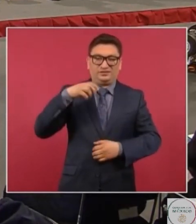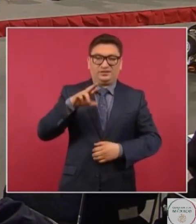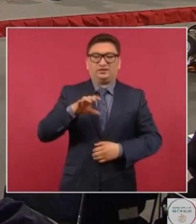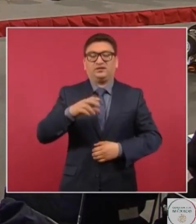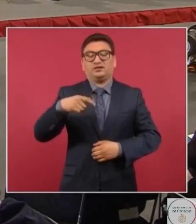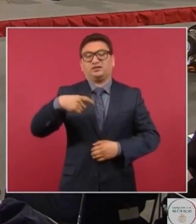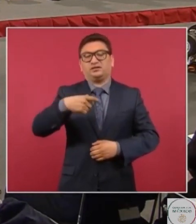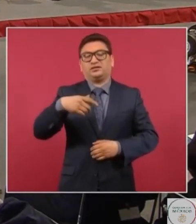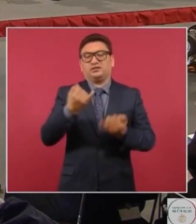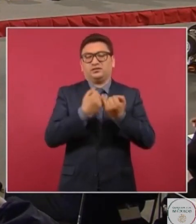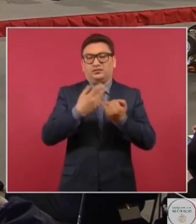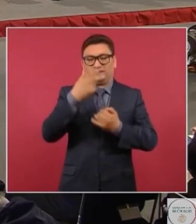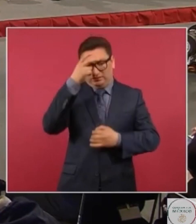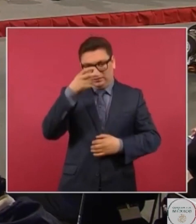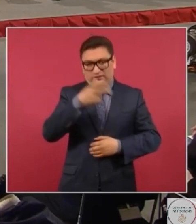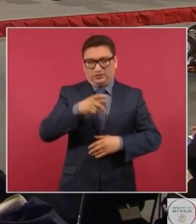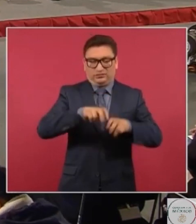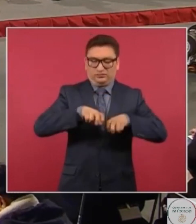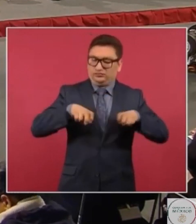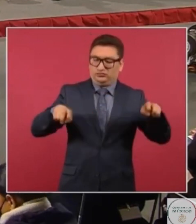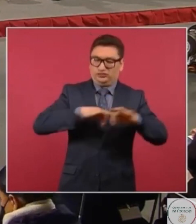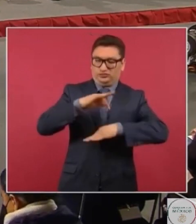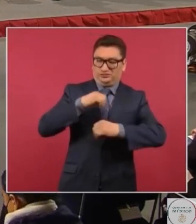de Hidalgo y a quienes integran el presidium.